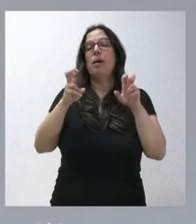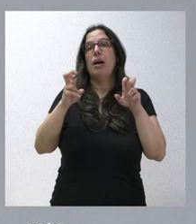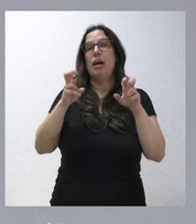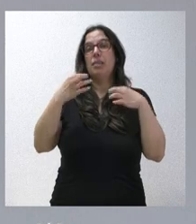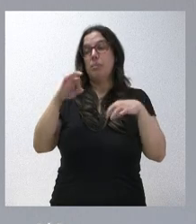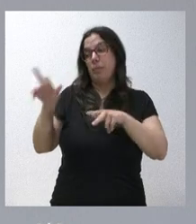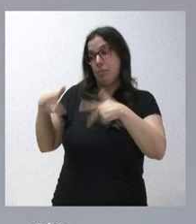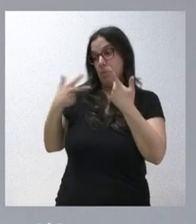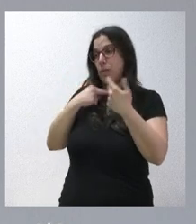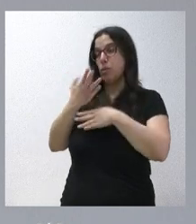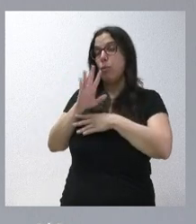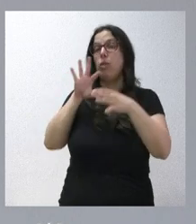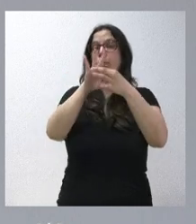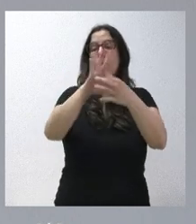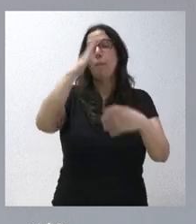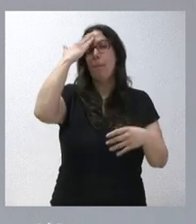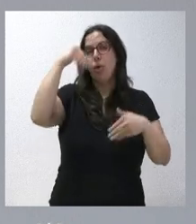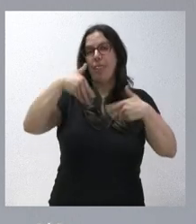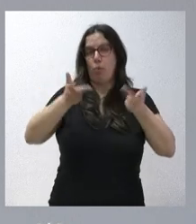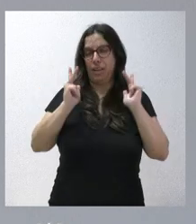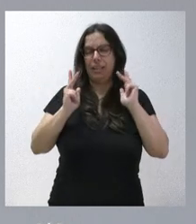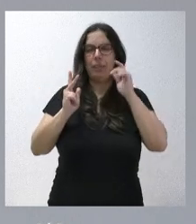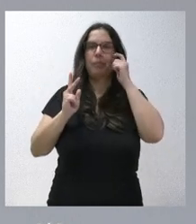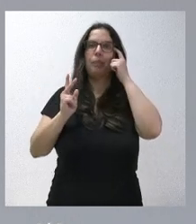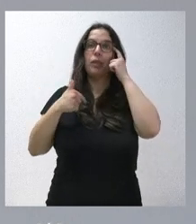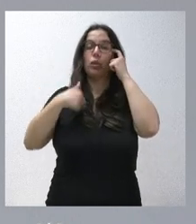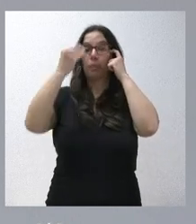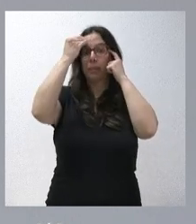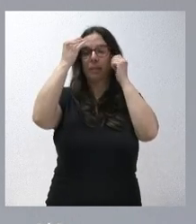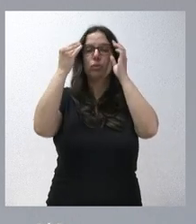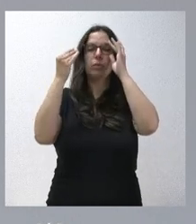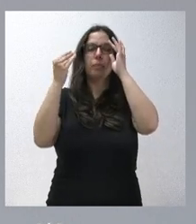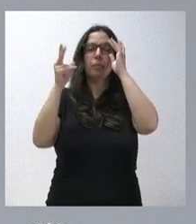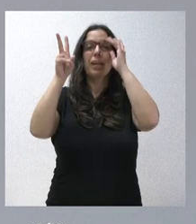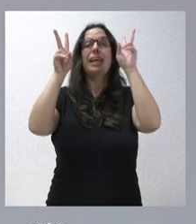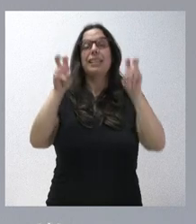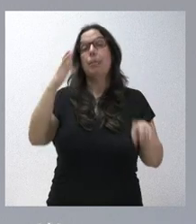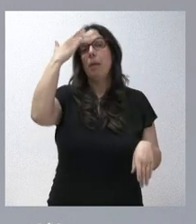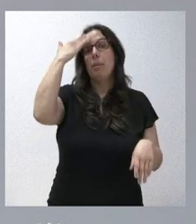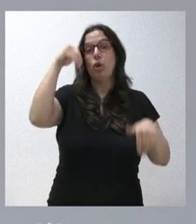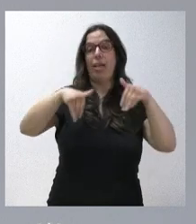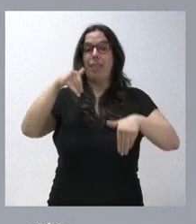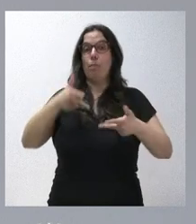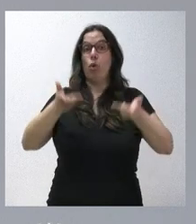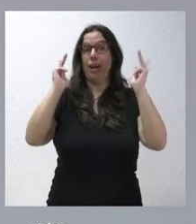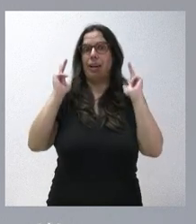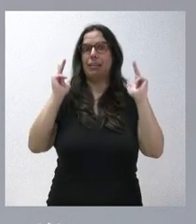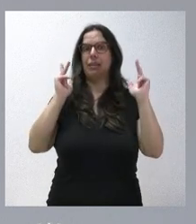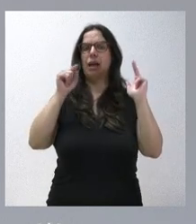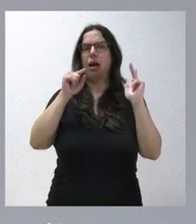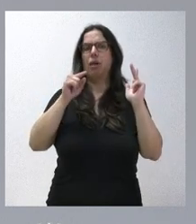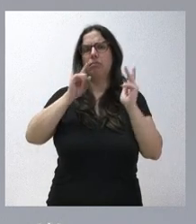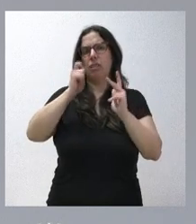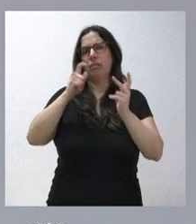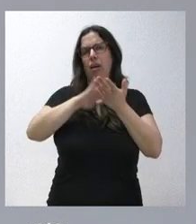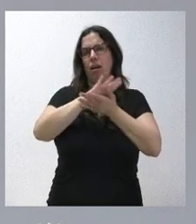permites portavoz yo creo que sobre el tema de memoria democrática se está hablando